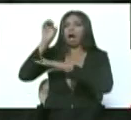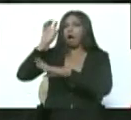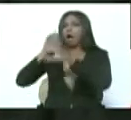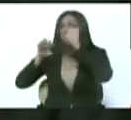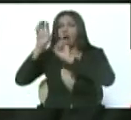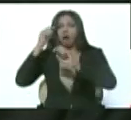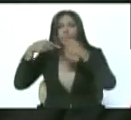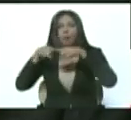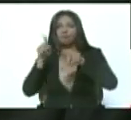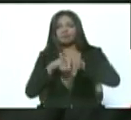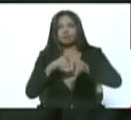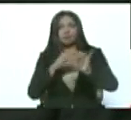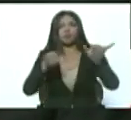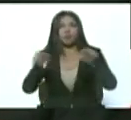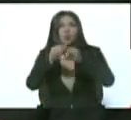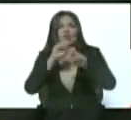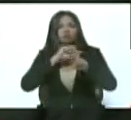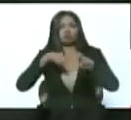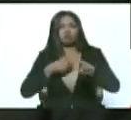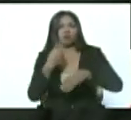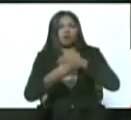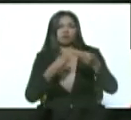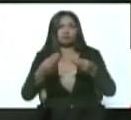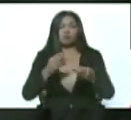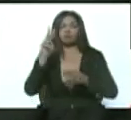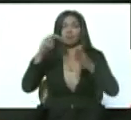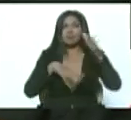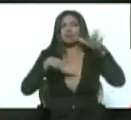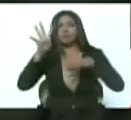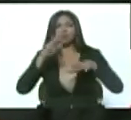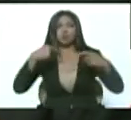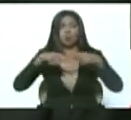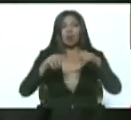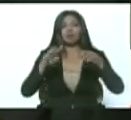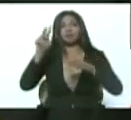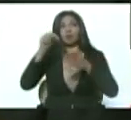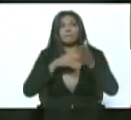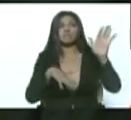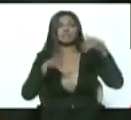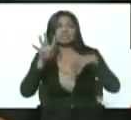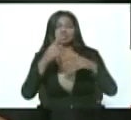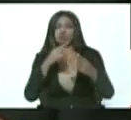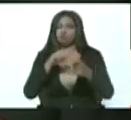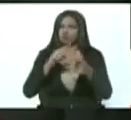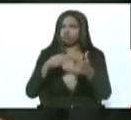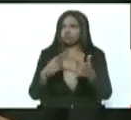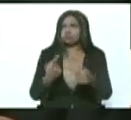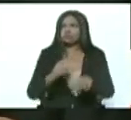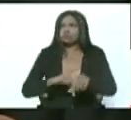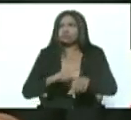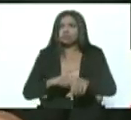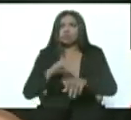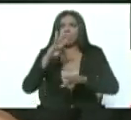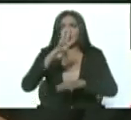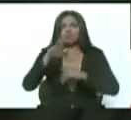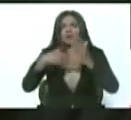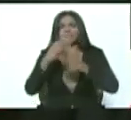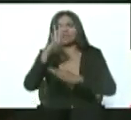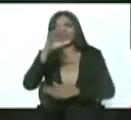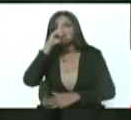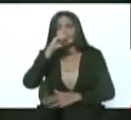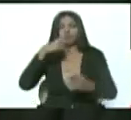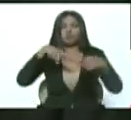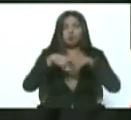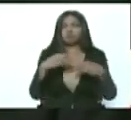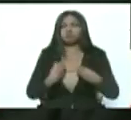tanto tiempo. Nuestras sanciones datan de 2014, 2015, apenas tenemos 4 o 5 años. Nuestra economía ha